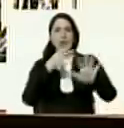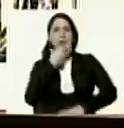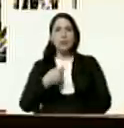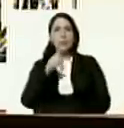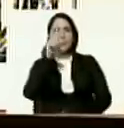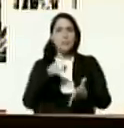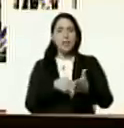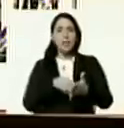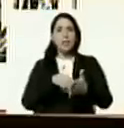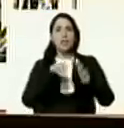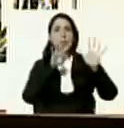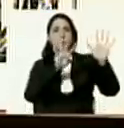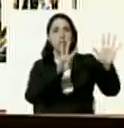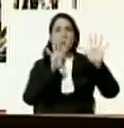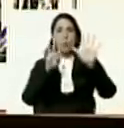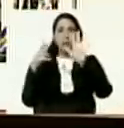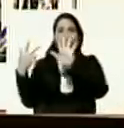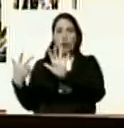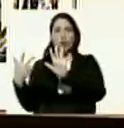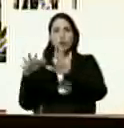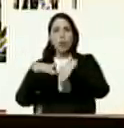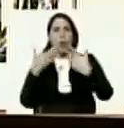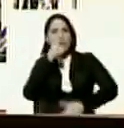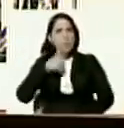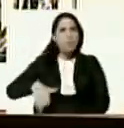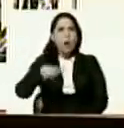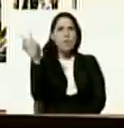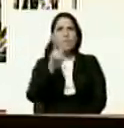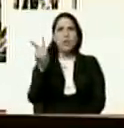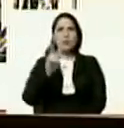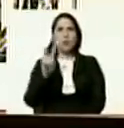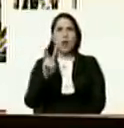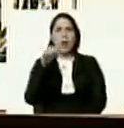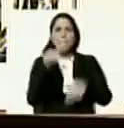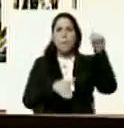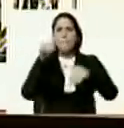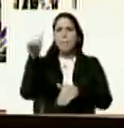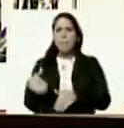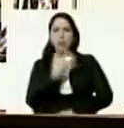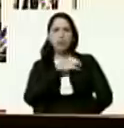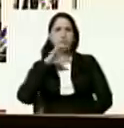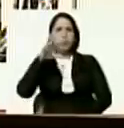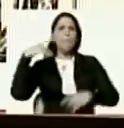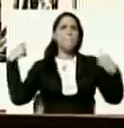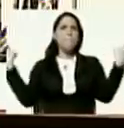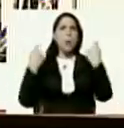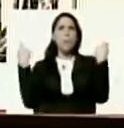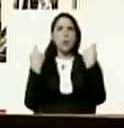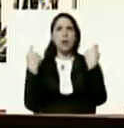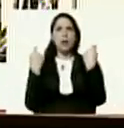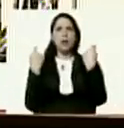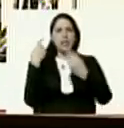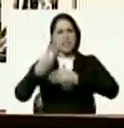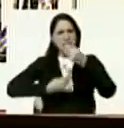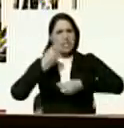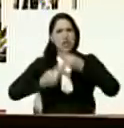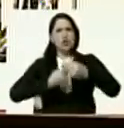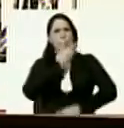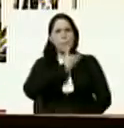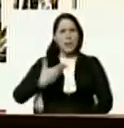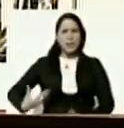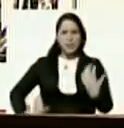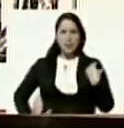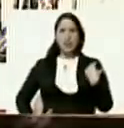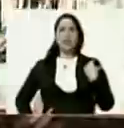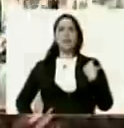diciembre de 1998, en que el pueblo de Venezuela, con el voto y la soberanía popular, hizo presidente de la